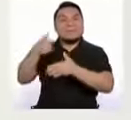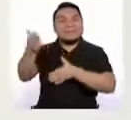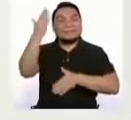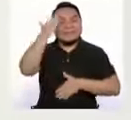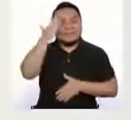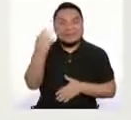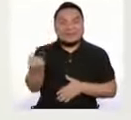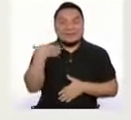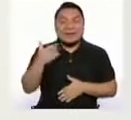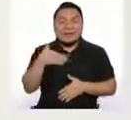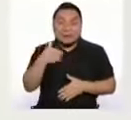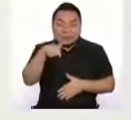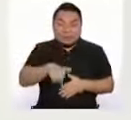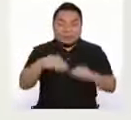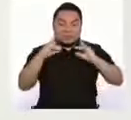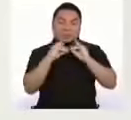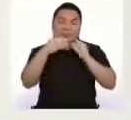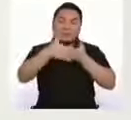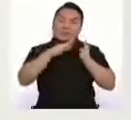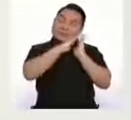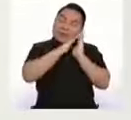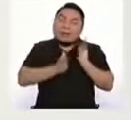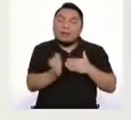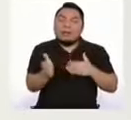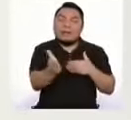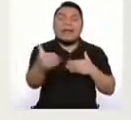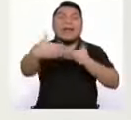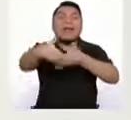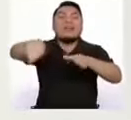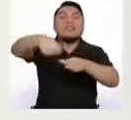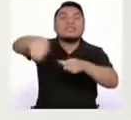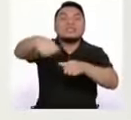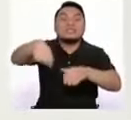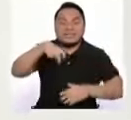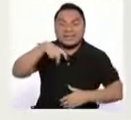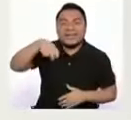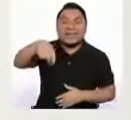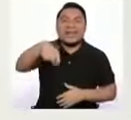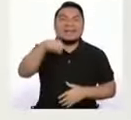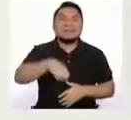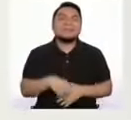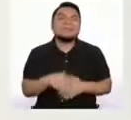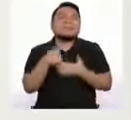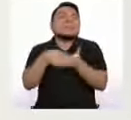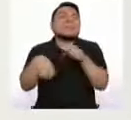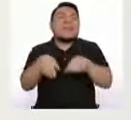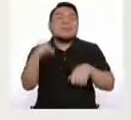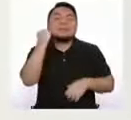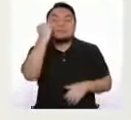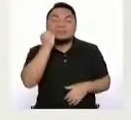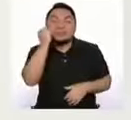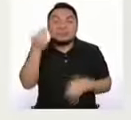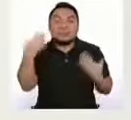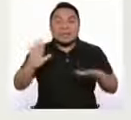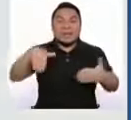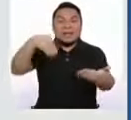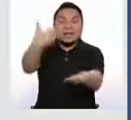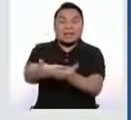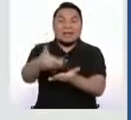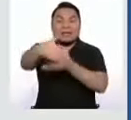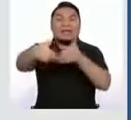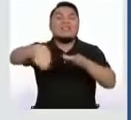dirigirse de mi habitación a la cocina. ¡Excelente! ¿Qué debe hacer mi sobrina una vez que llegue a la